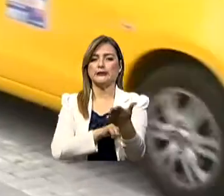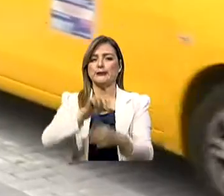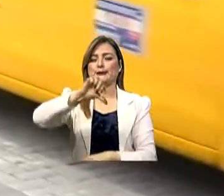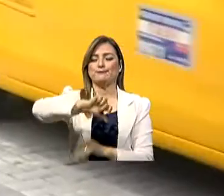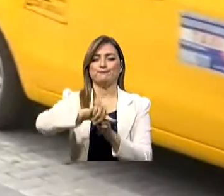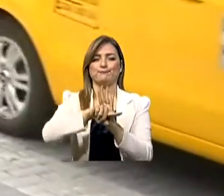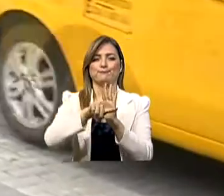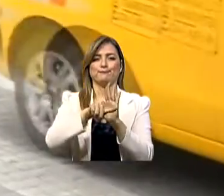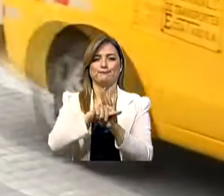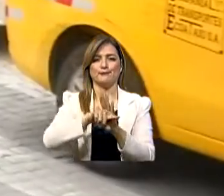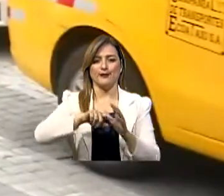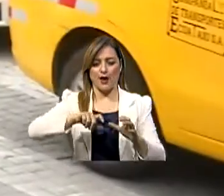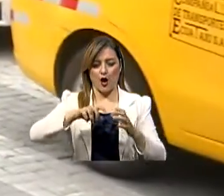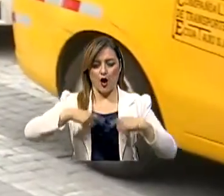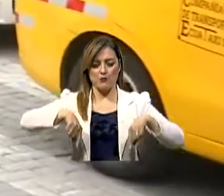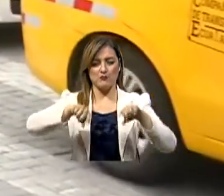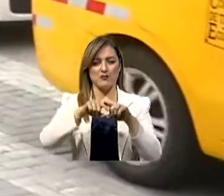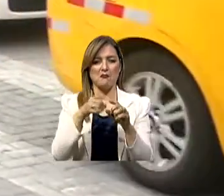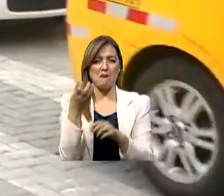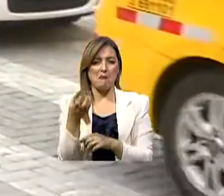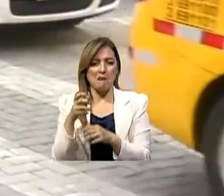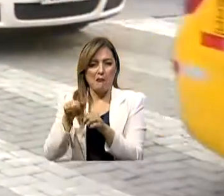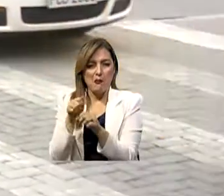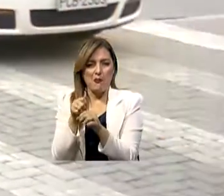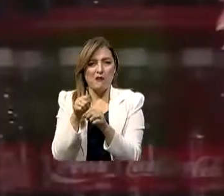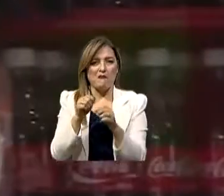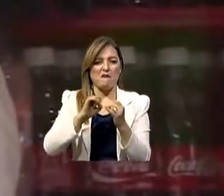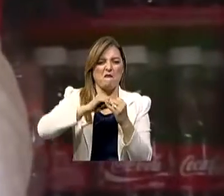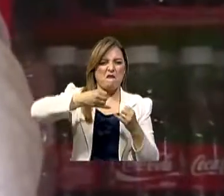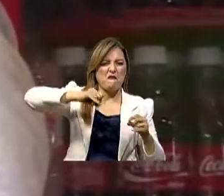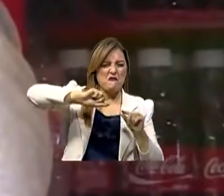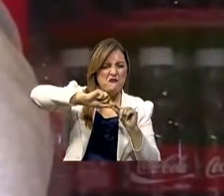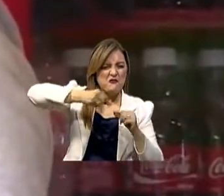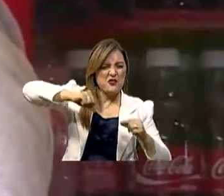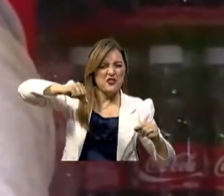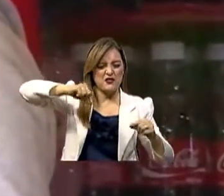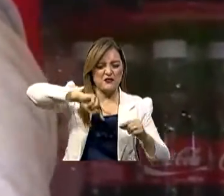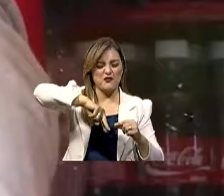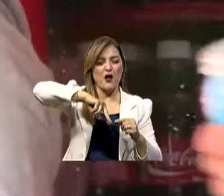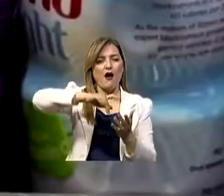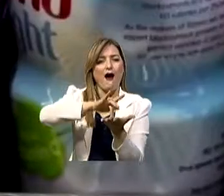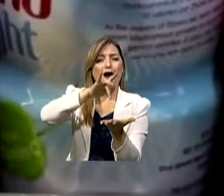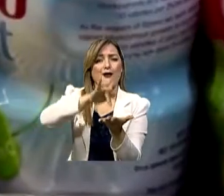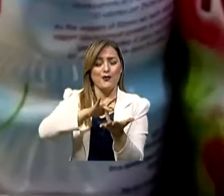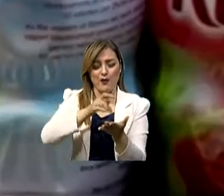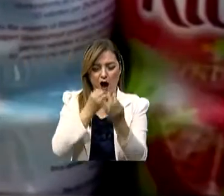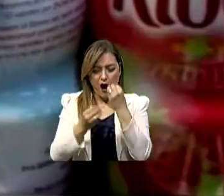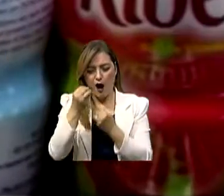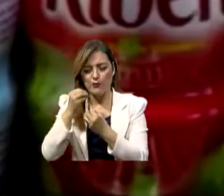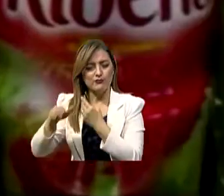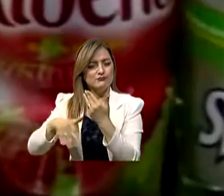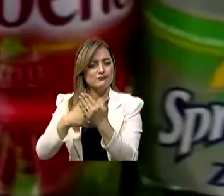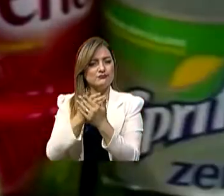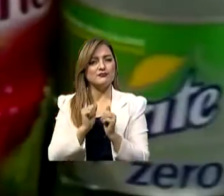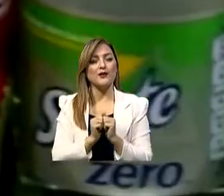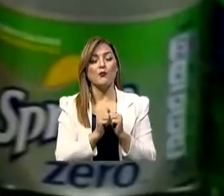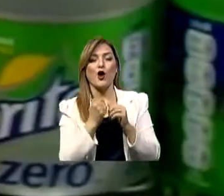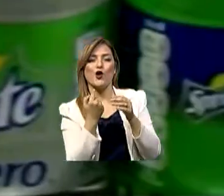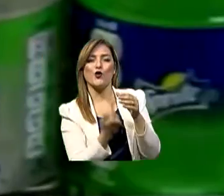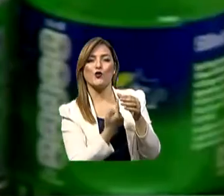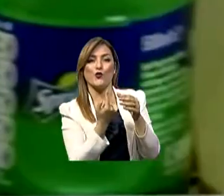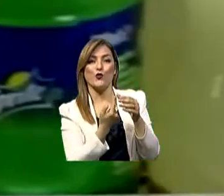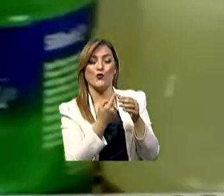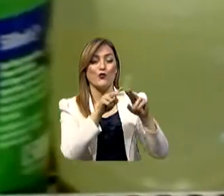mezclar los alimentos papas fideos y arroz en el desayuno muchos reemplazan el jugo de frutas natural por una gaseosa